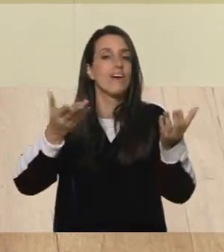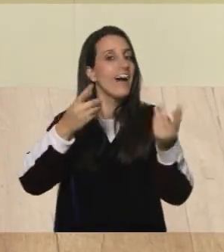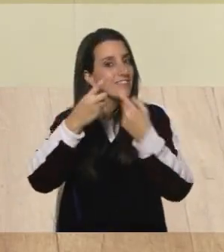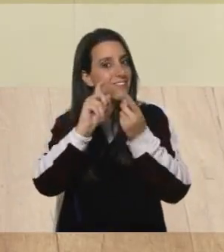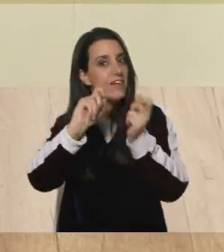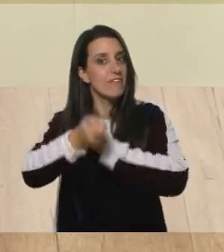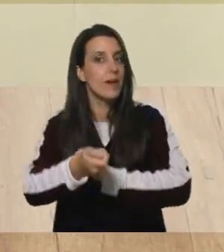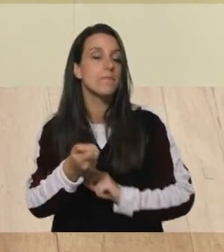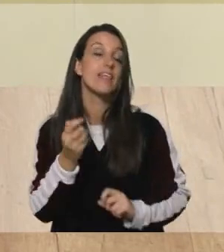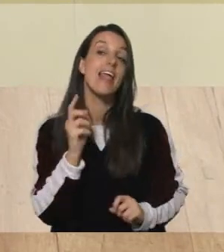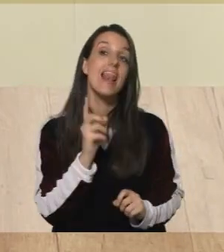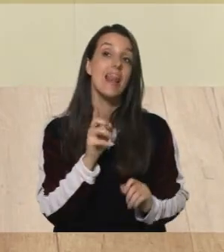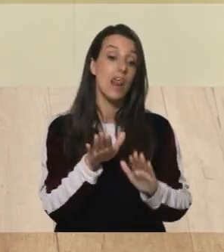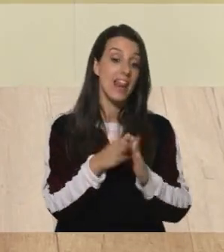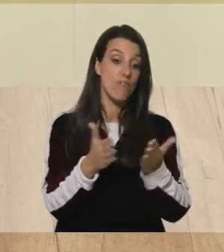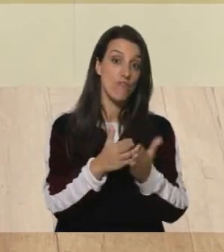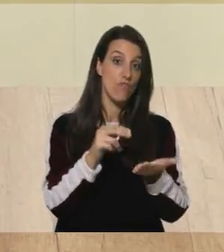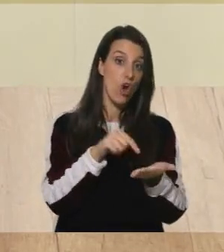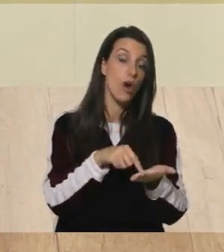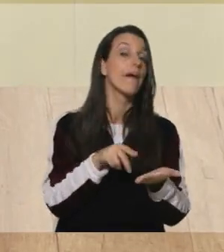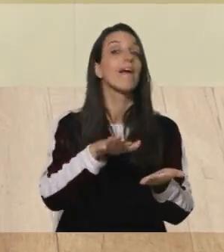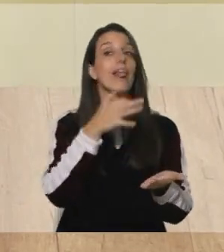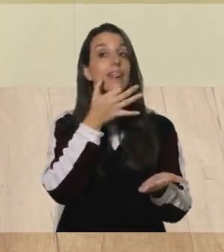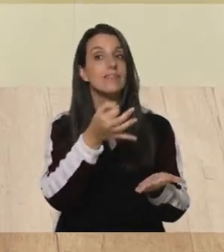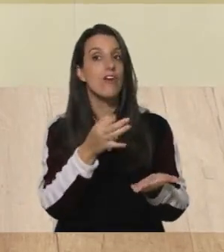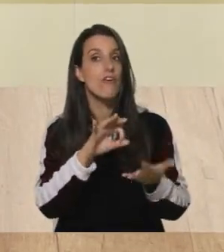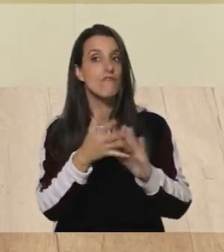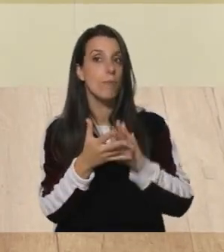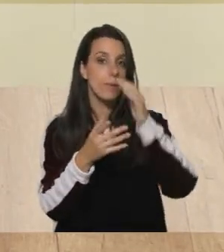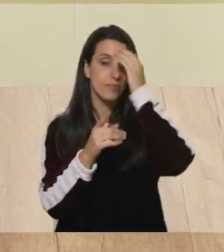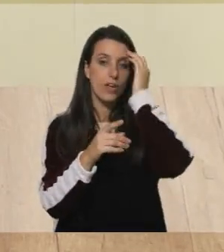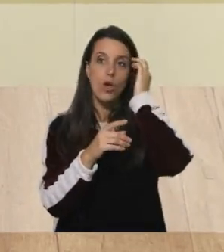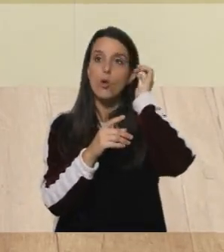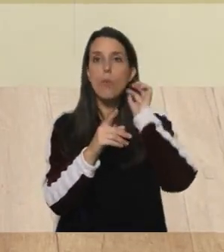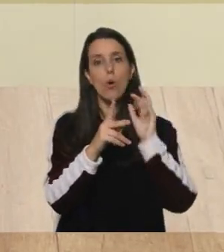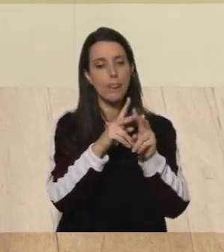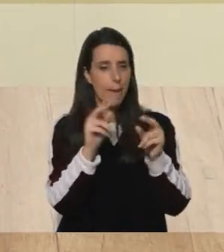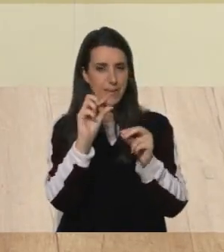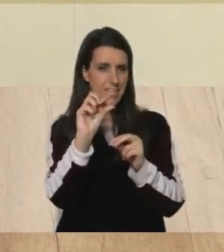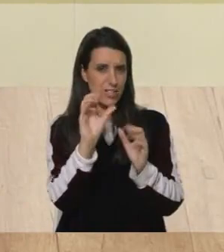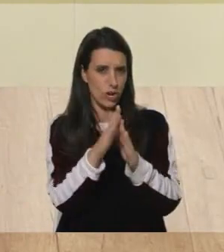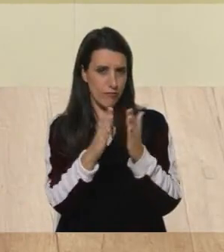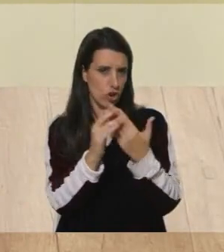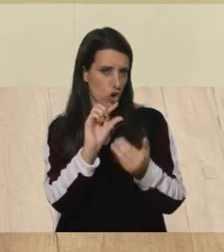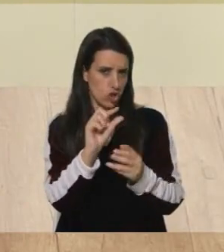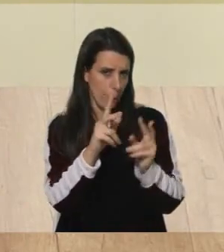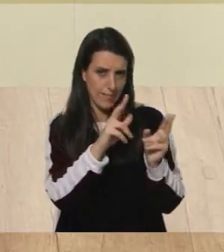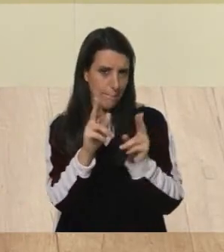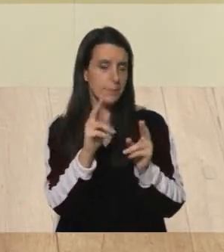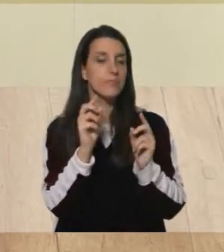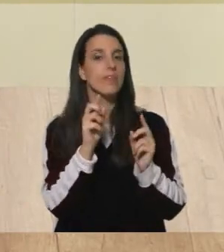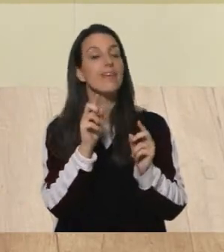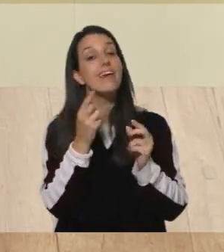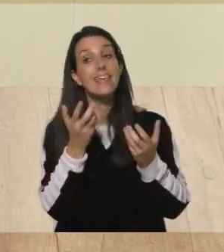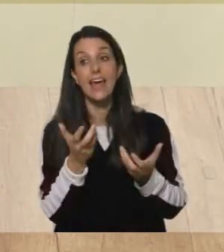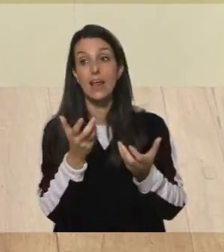diferencia no el libro en sí Lo que hace es en realidad es un fascículo Ah eso es un libro muy chiquito que